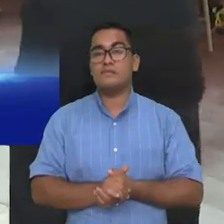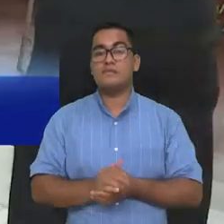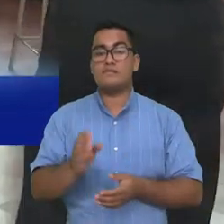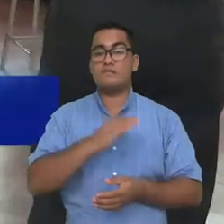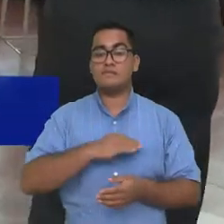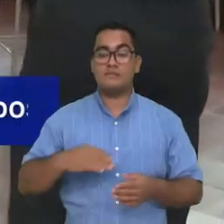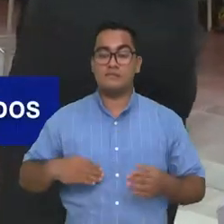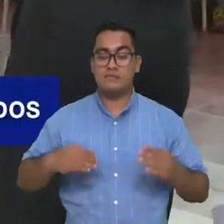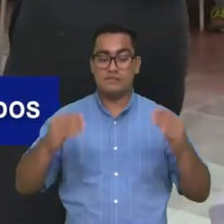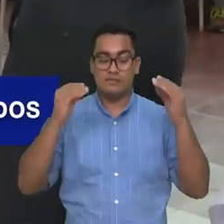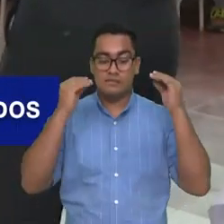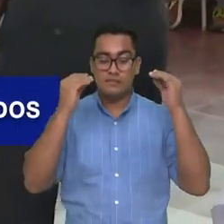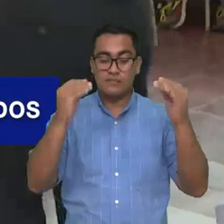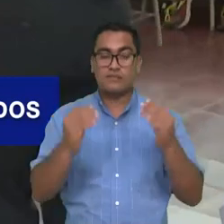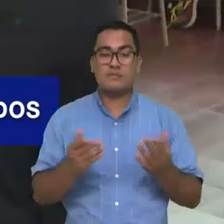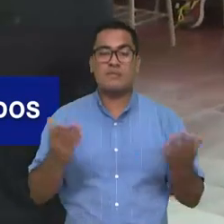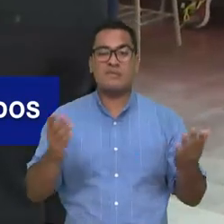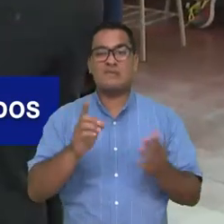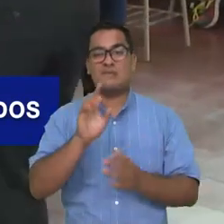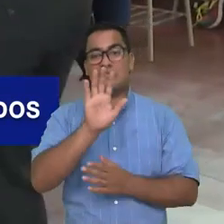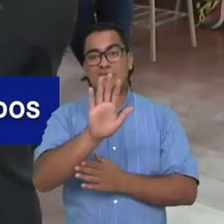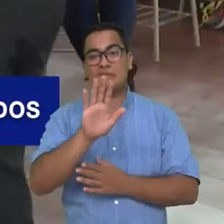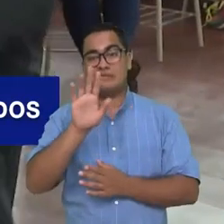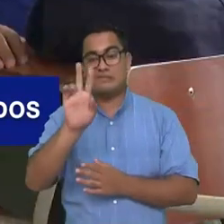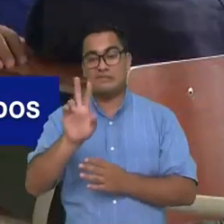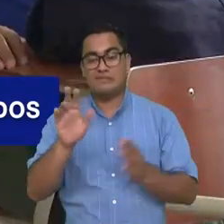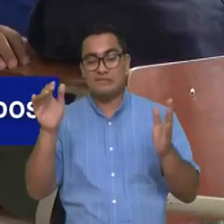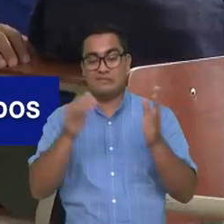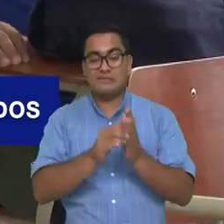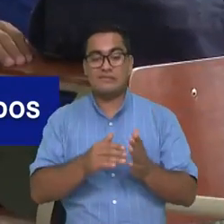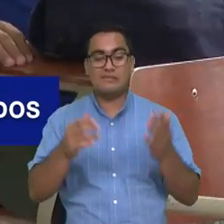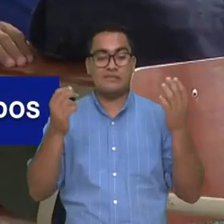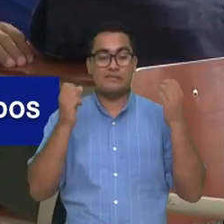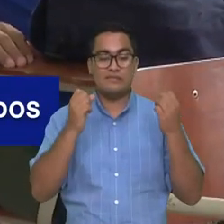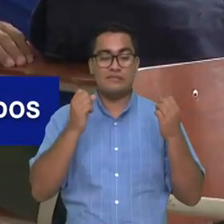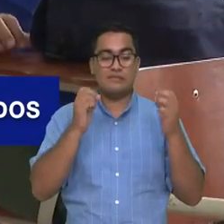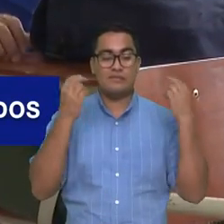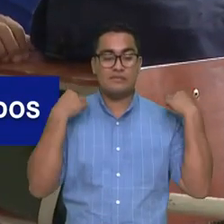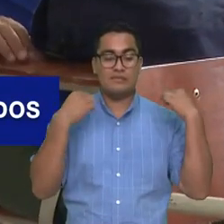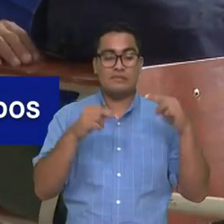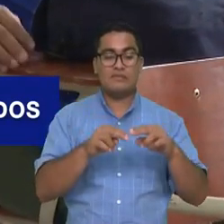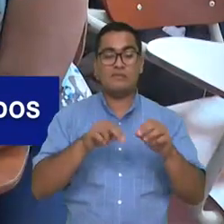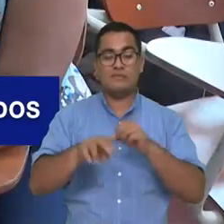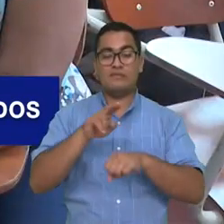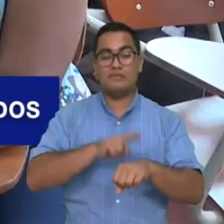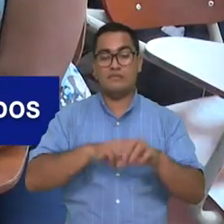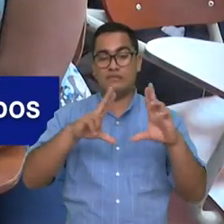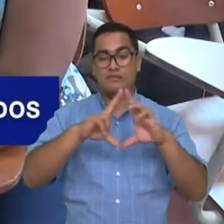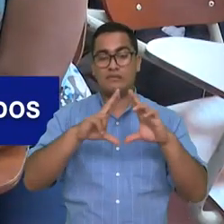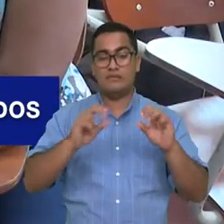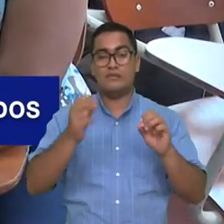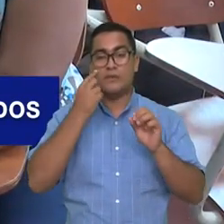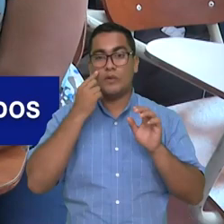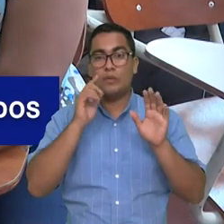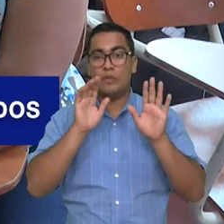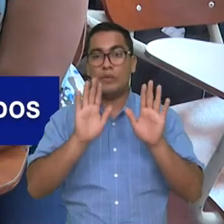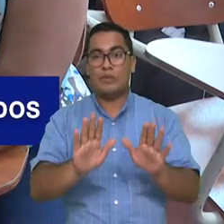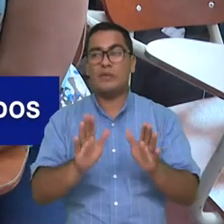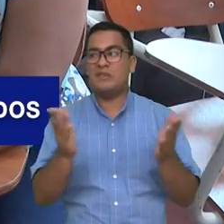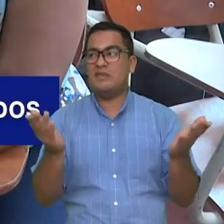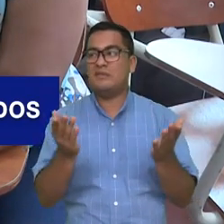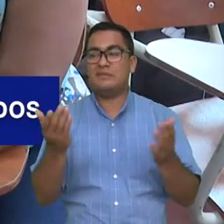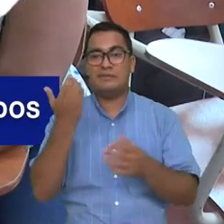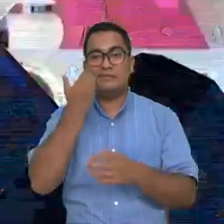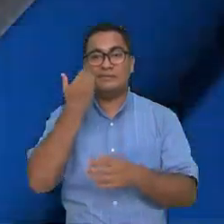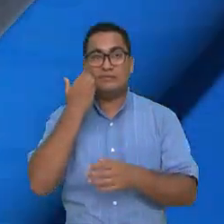Ministerio de Educación capacita a más de 52.000 maestros a nivel nacional para reforzar las medidas de prevención ante